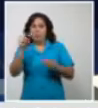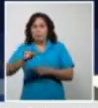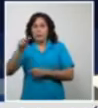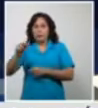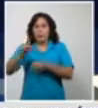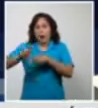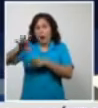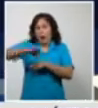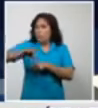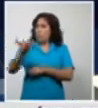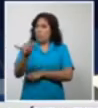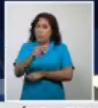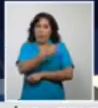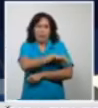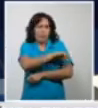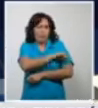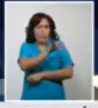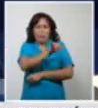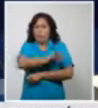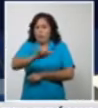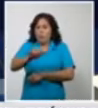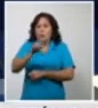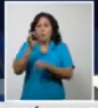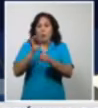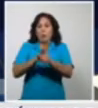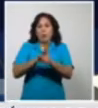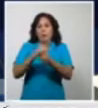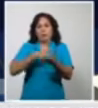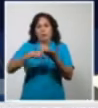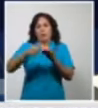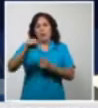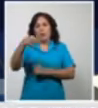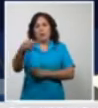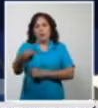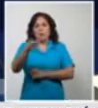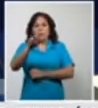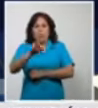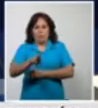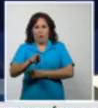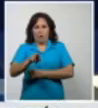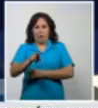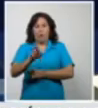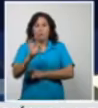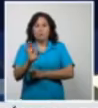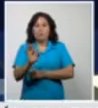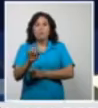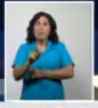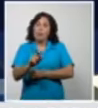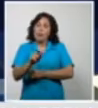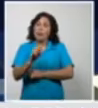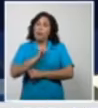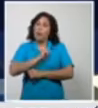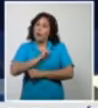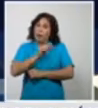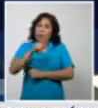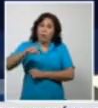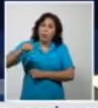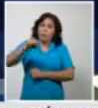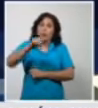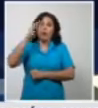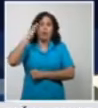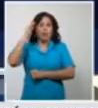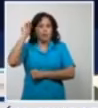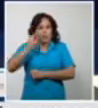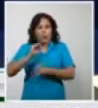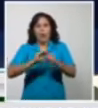hacer a partir de la semana que viene. Y lo que queremos, que es además lo